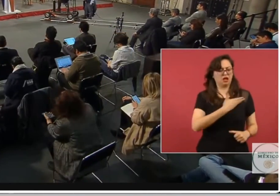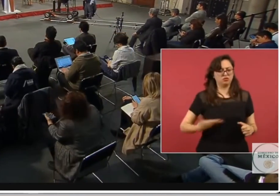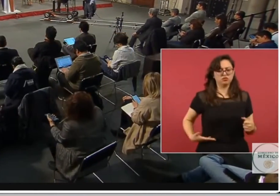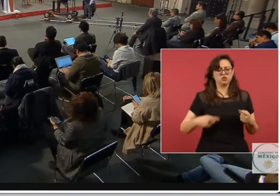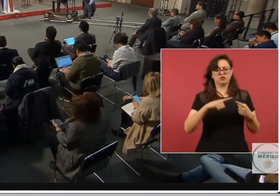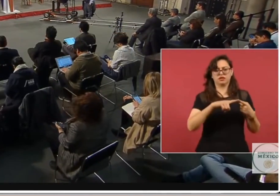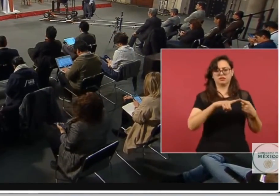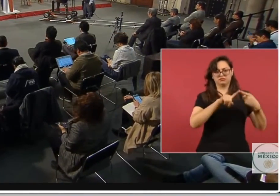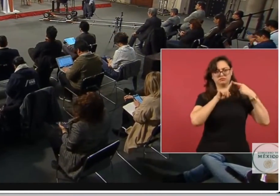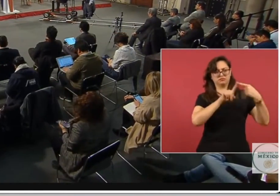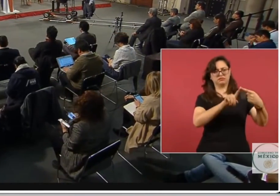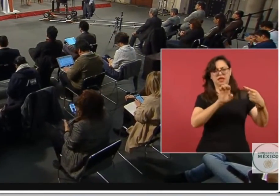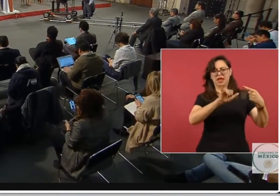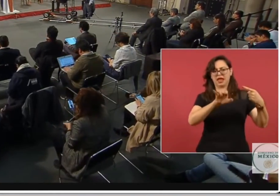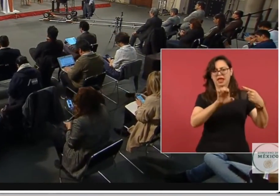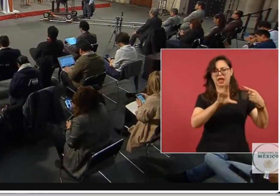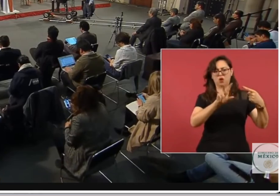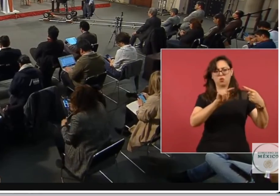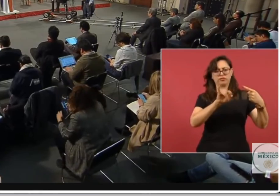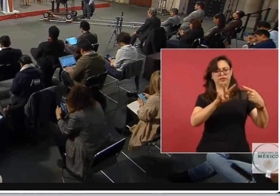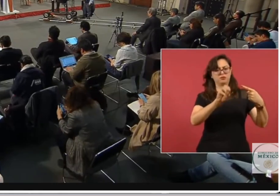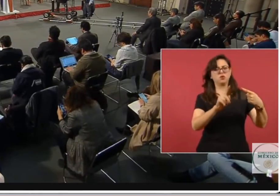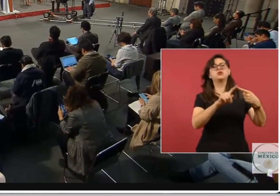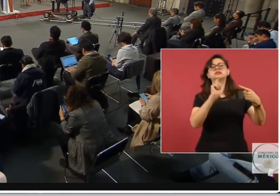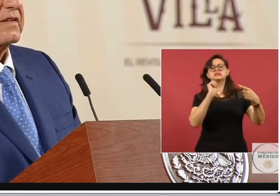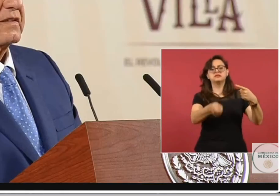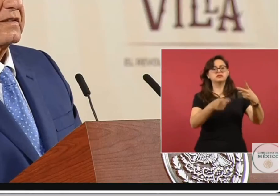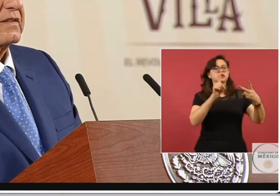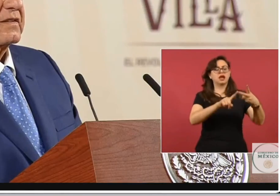qué es el Poder Legislativo, qué es el Poder Judicial,